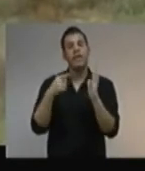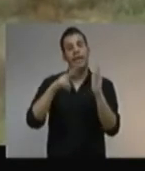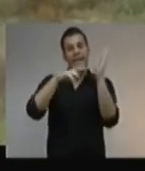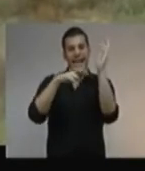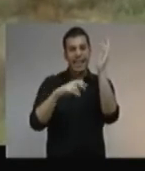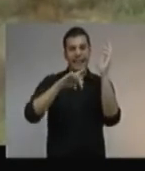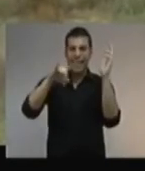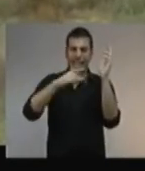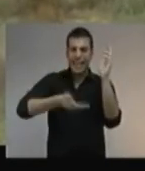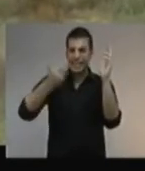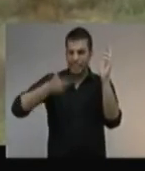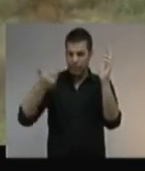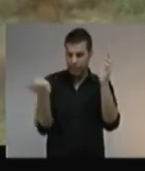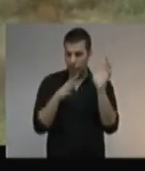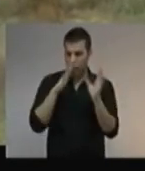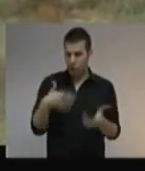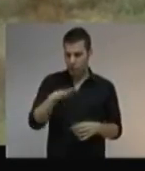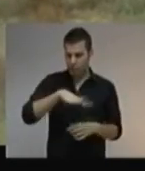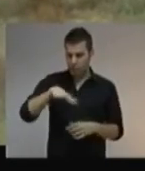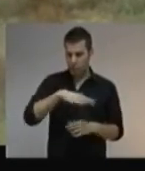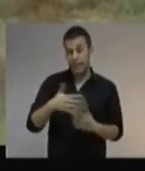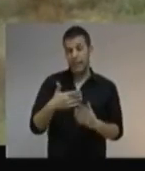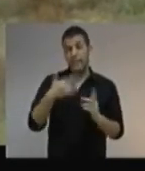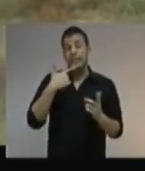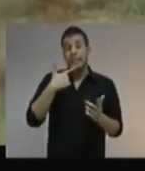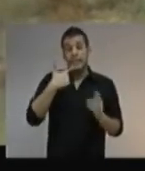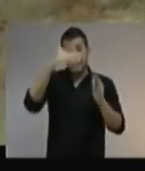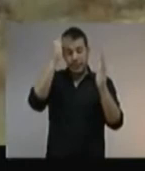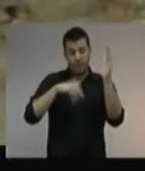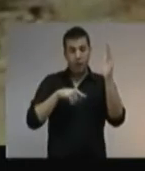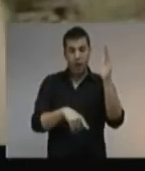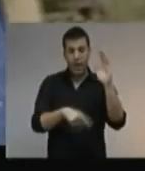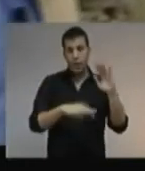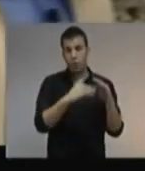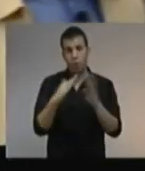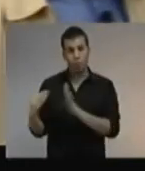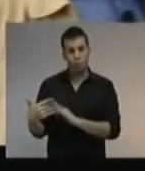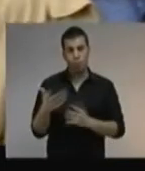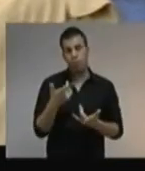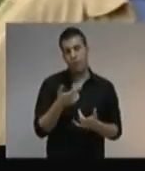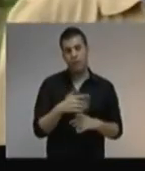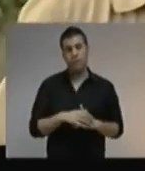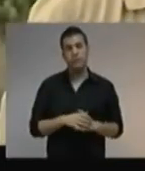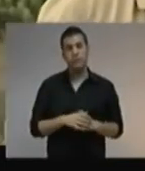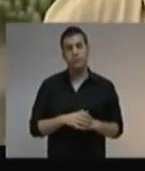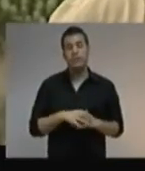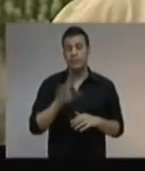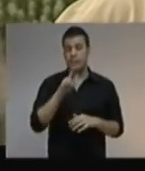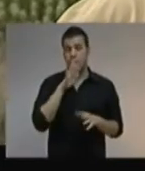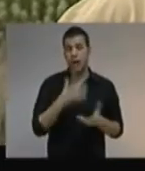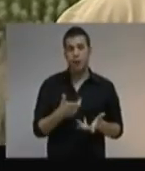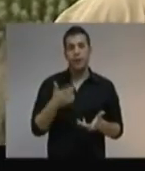lugar donde nos encontramos ahora y donde se supone que existe un antiguo poblado. Poblado, sí. Estamos ya iniciando